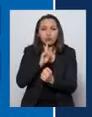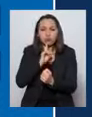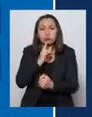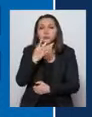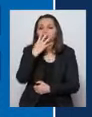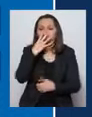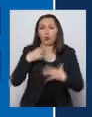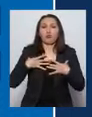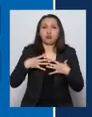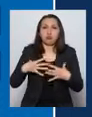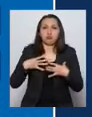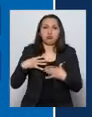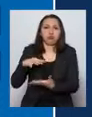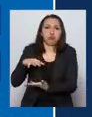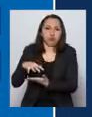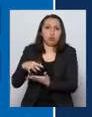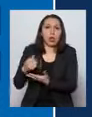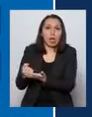y